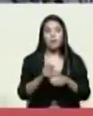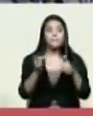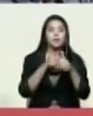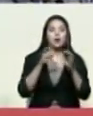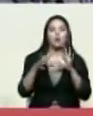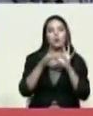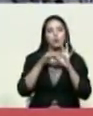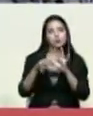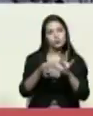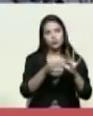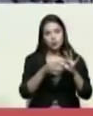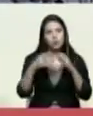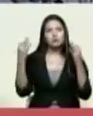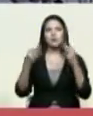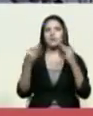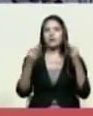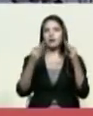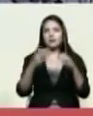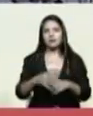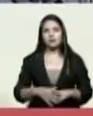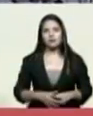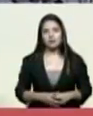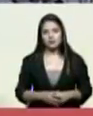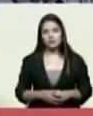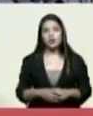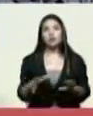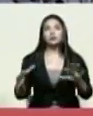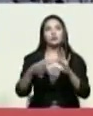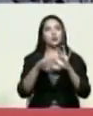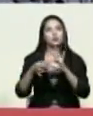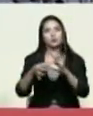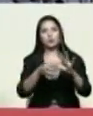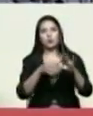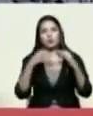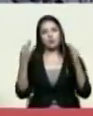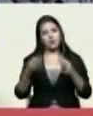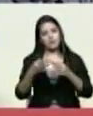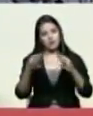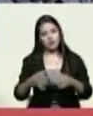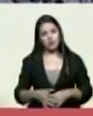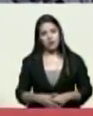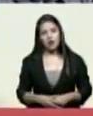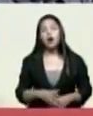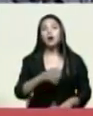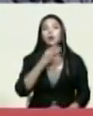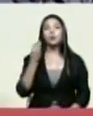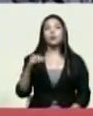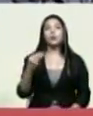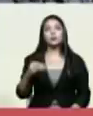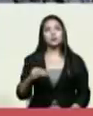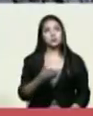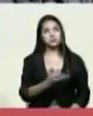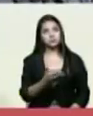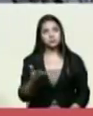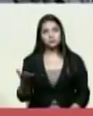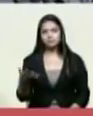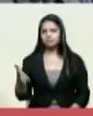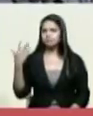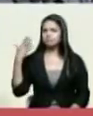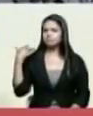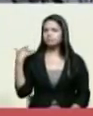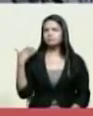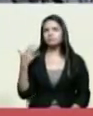en unión verdadera, unión verdadera. La juventud hace